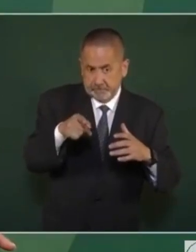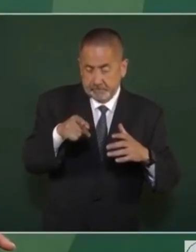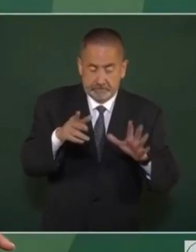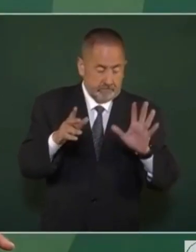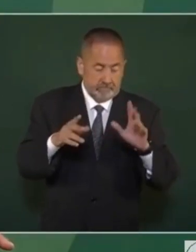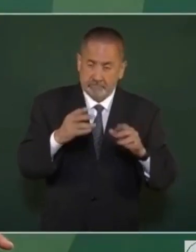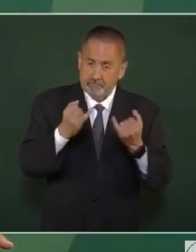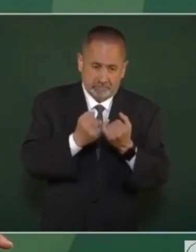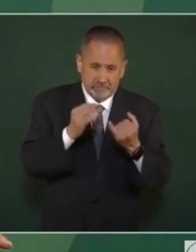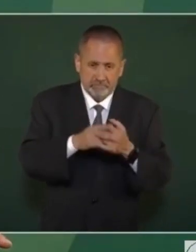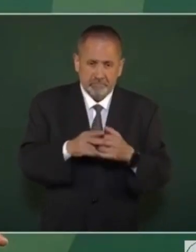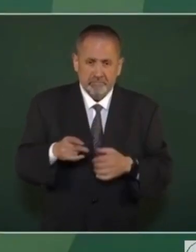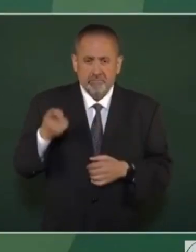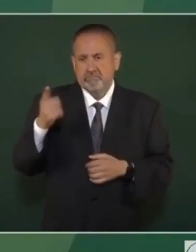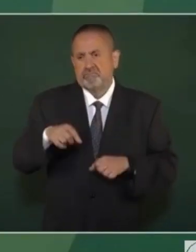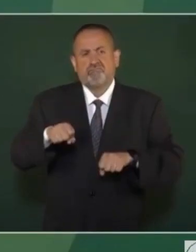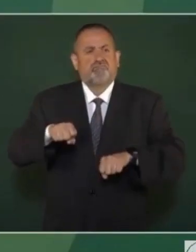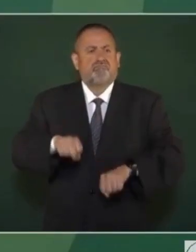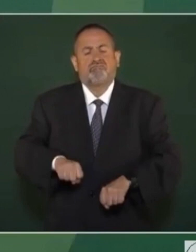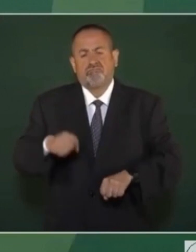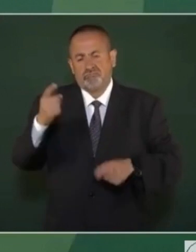hubo autoritarismo.